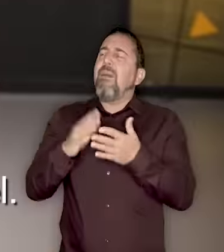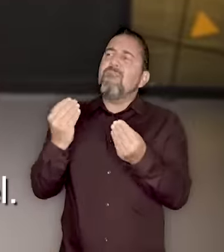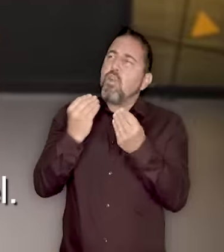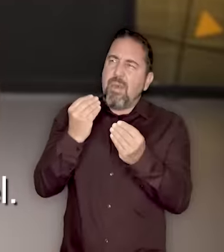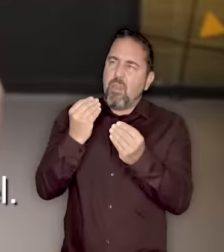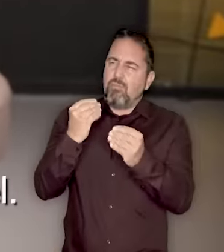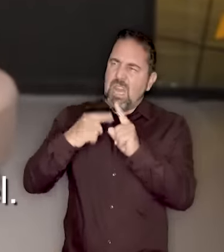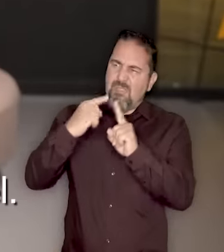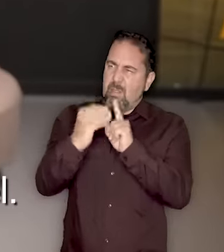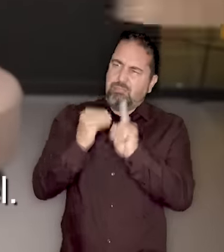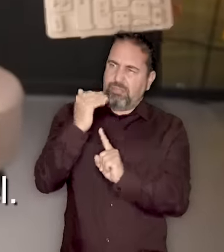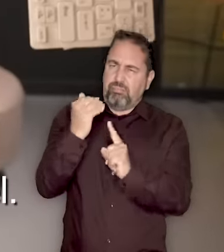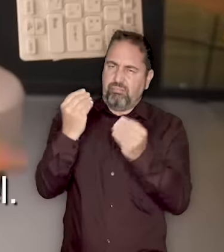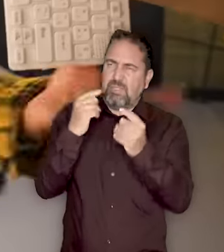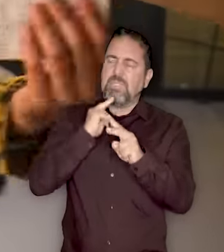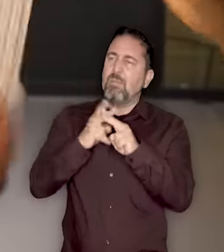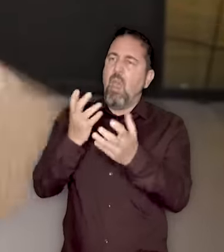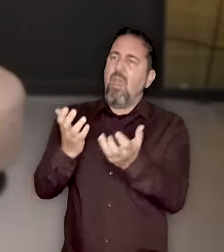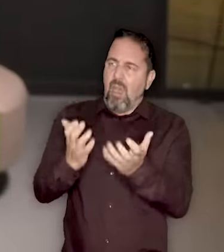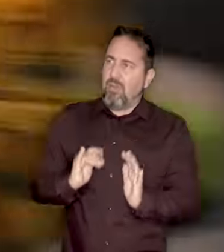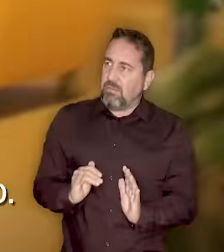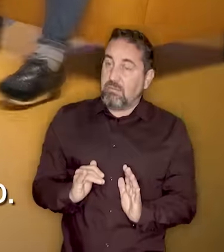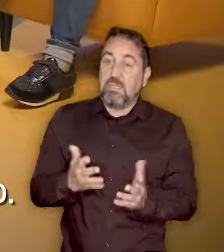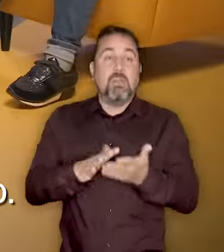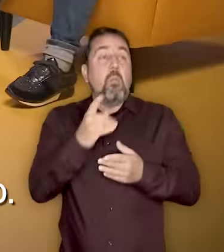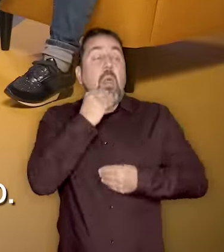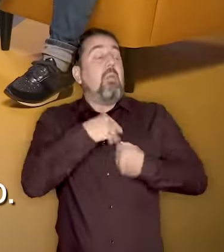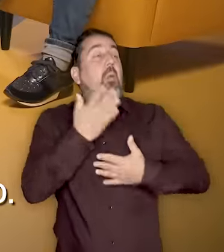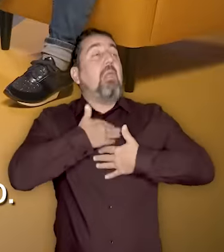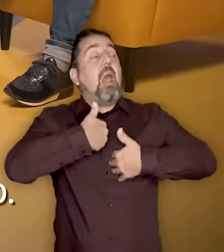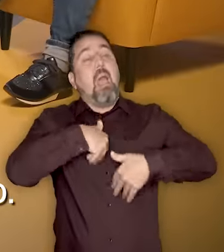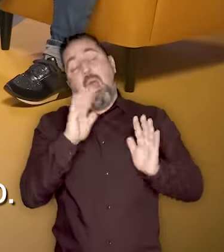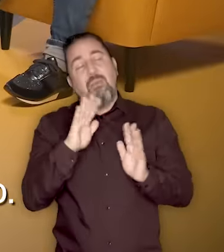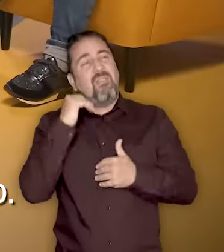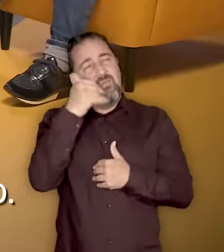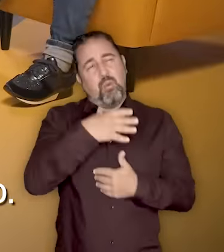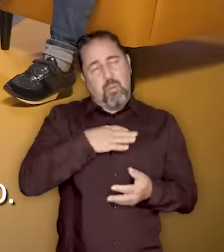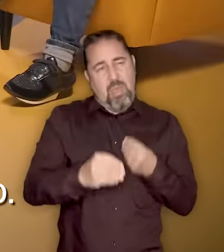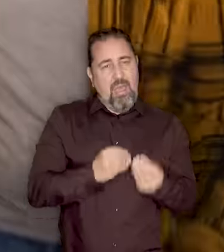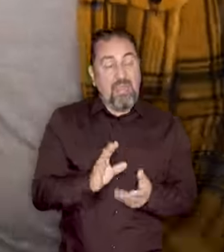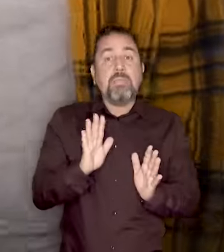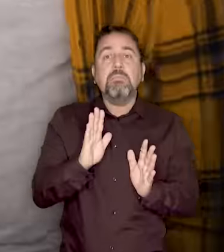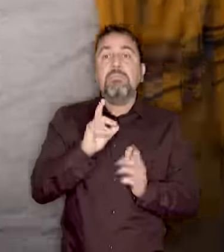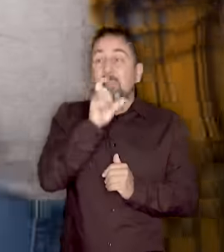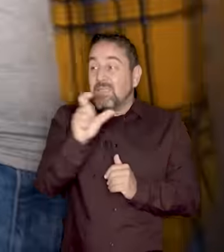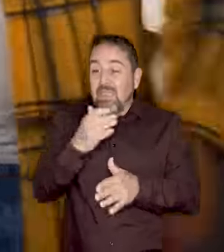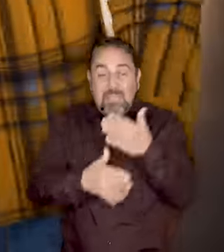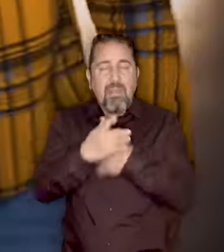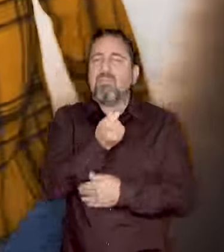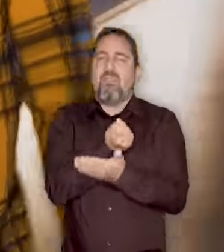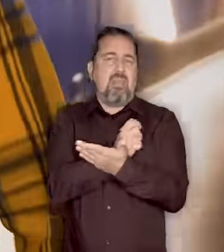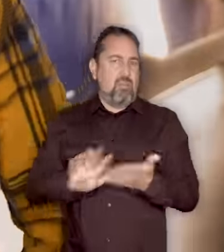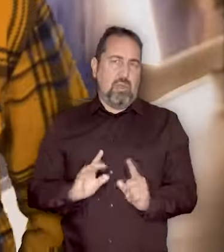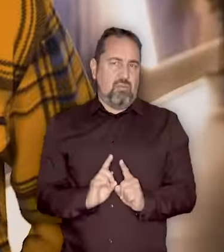Lo que ganas es formación de primerísimo nivel. Y así puedes hacer lo que te dé la gana en el futuro. Ah, y es gratuito